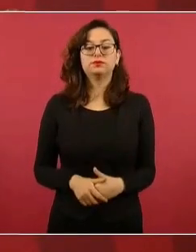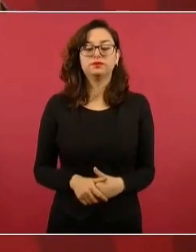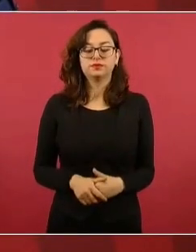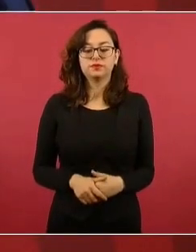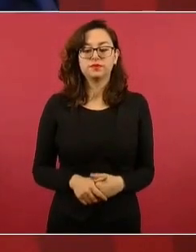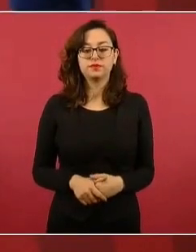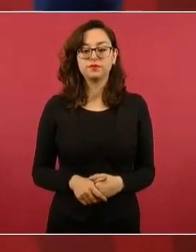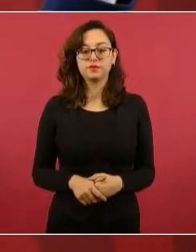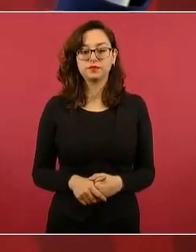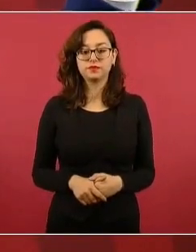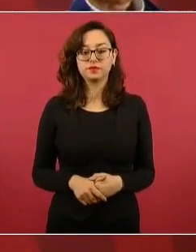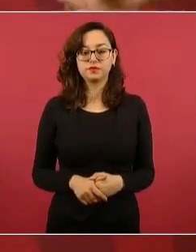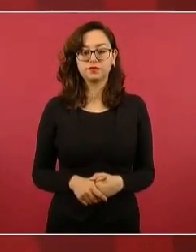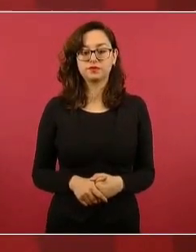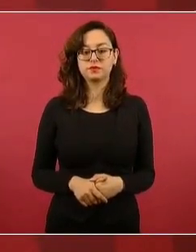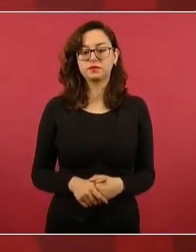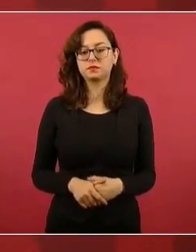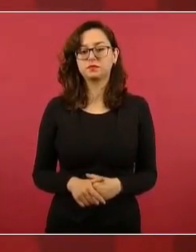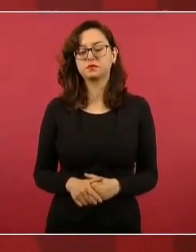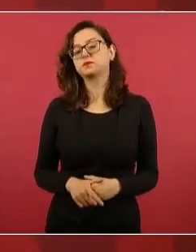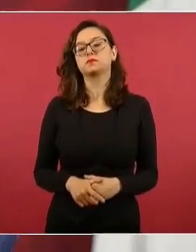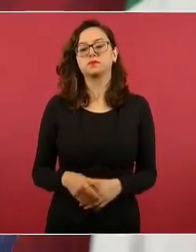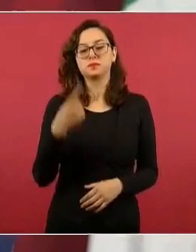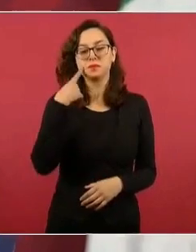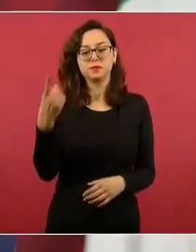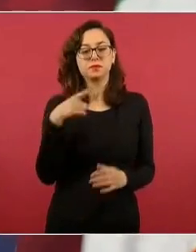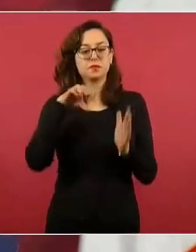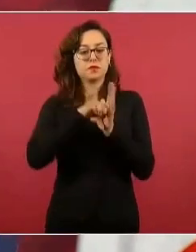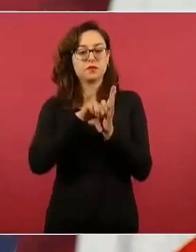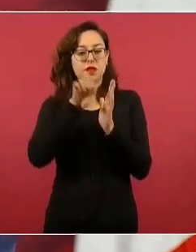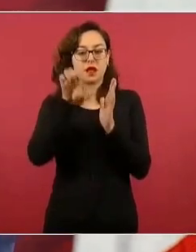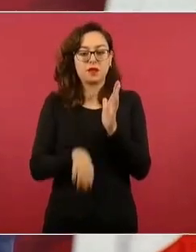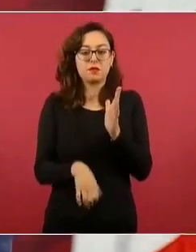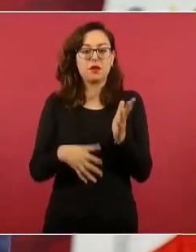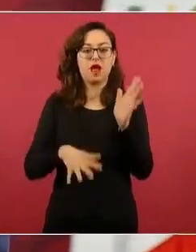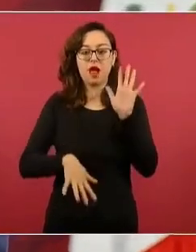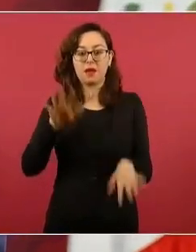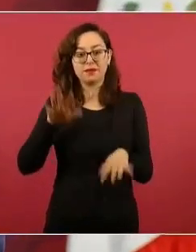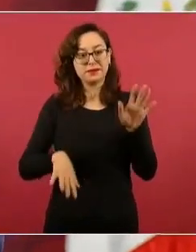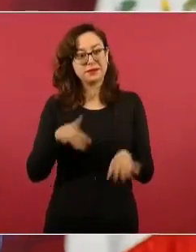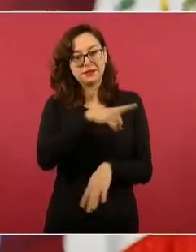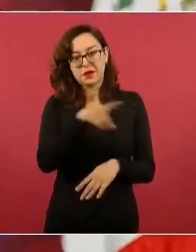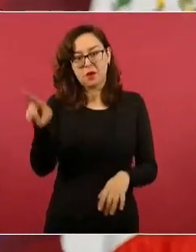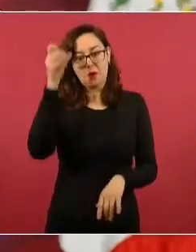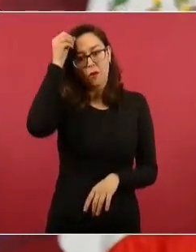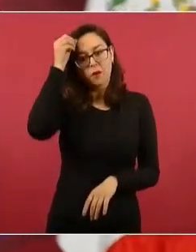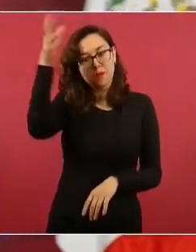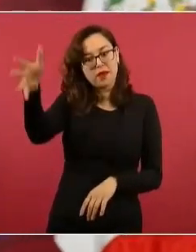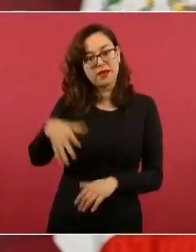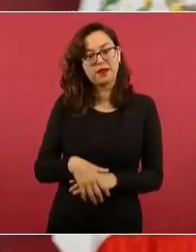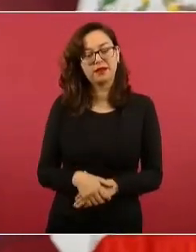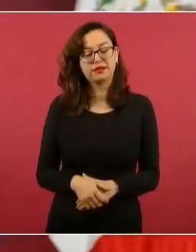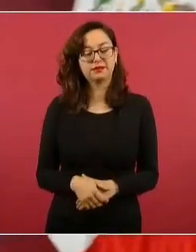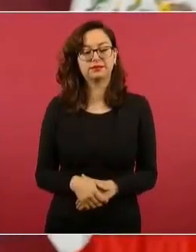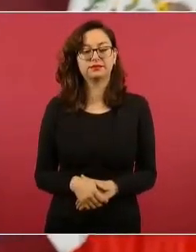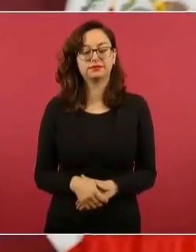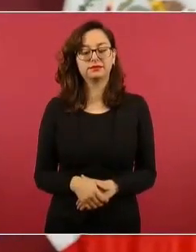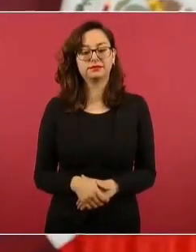Nada más para tener un referente, porque se olvidan las cosas.